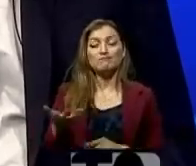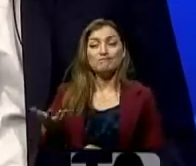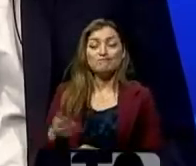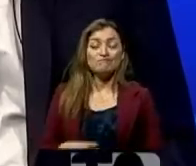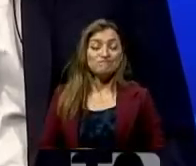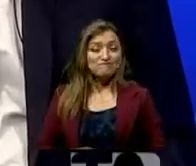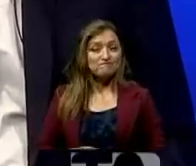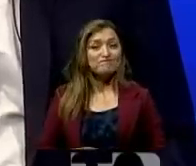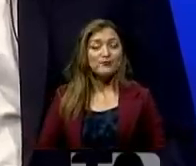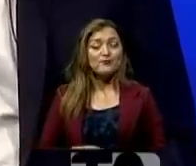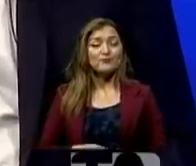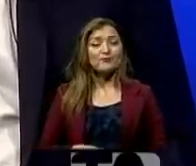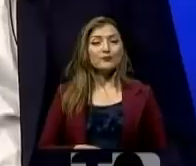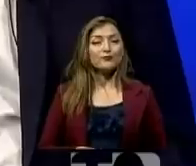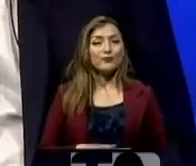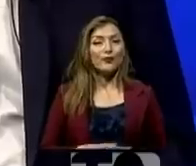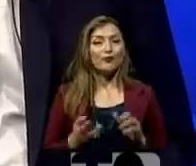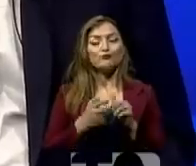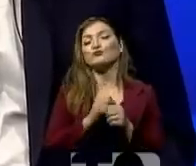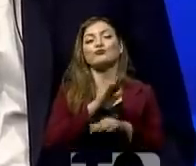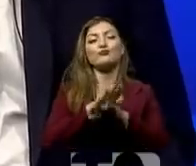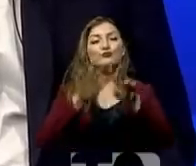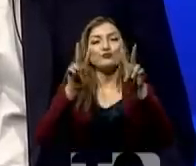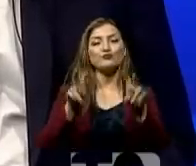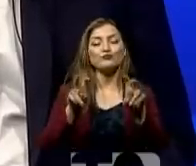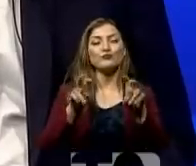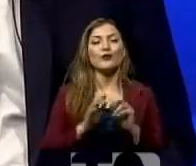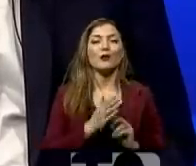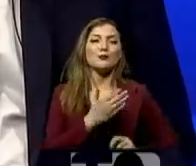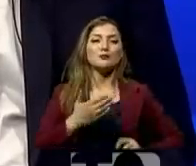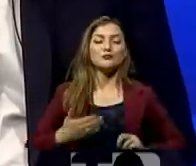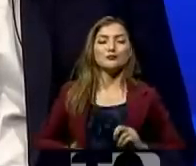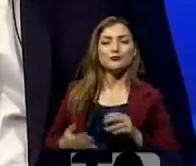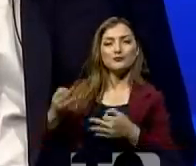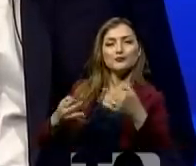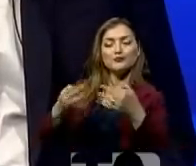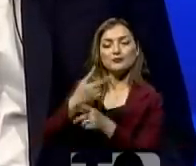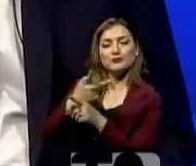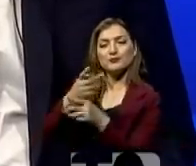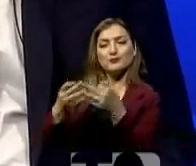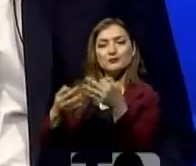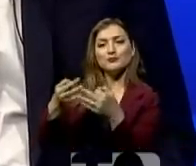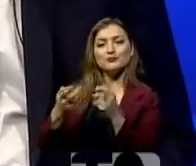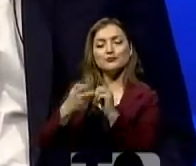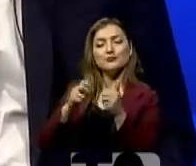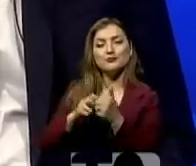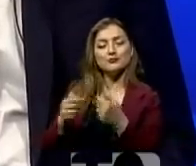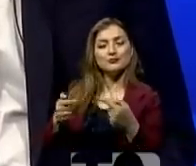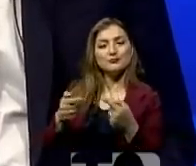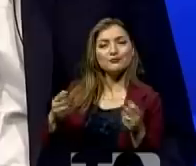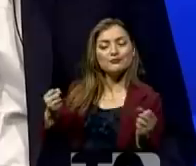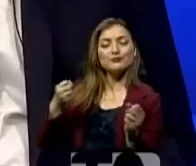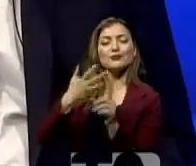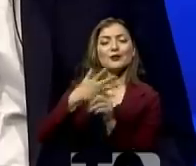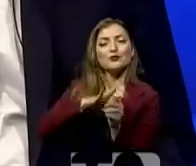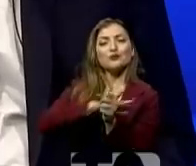de un problema una discusión en que se encuentran entre pagas la presidencia de la corte con el consejo nacional de la judicatura eso llega a afectar sin